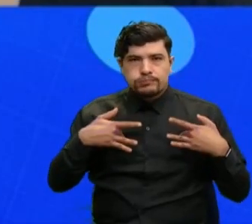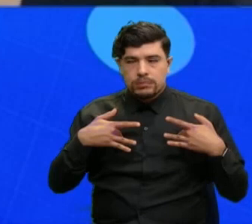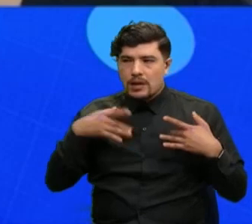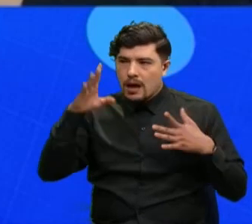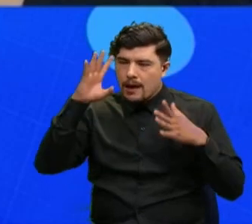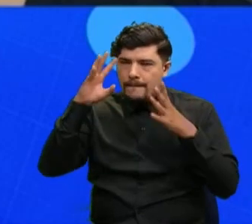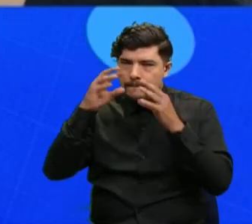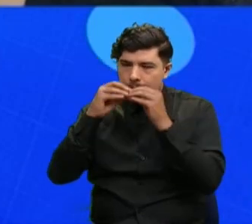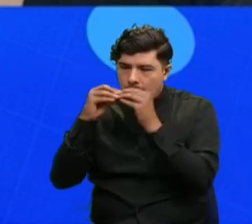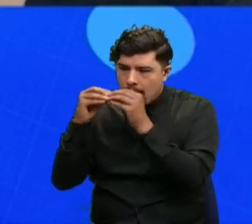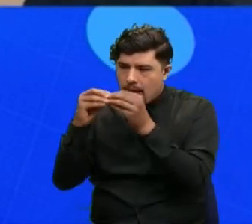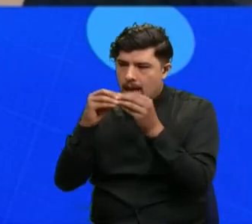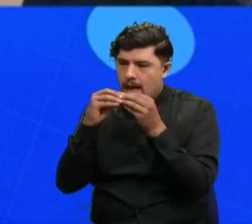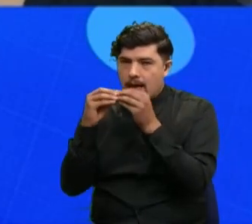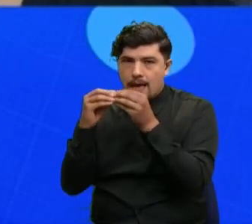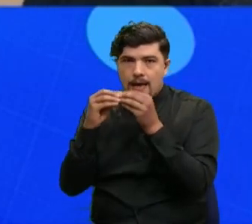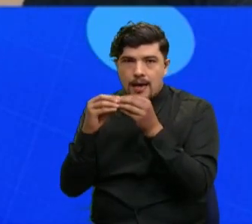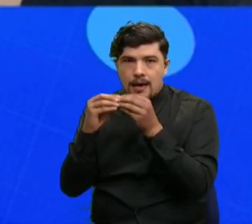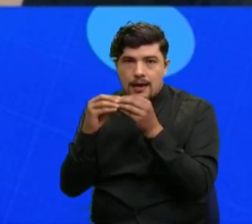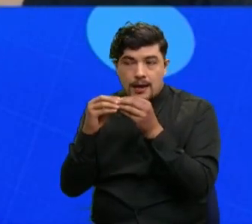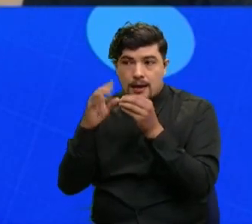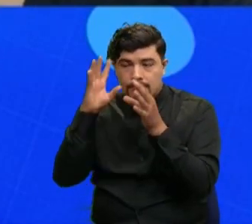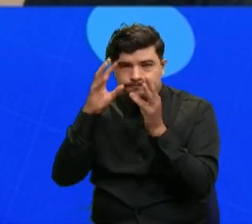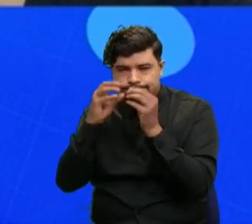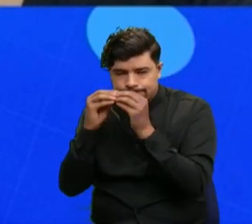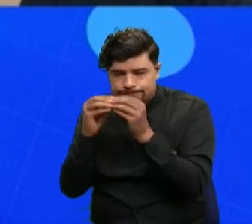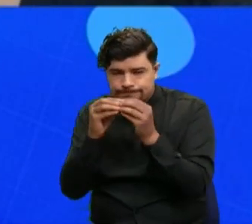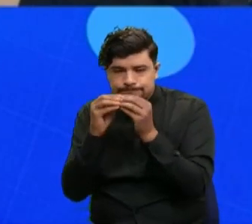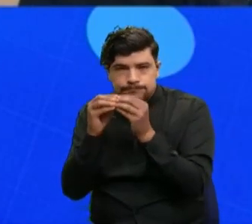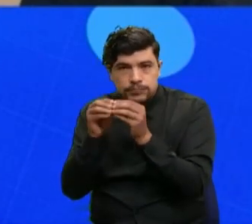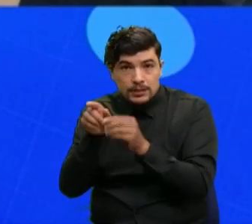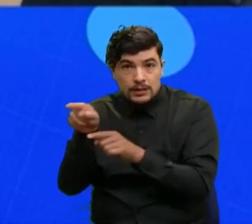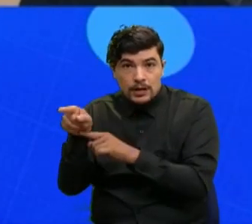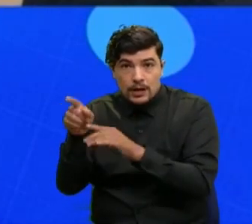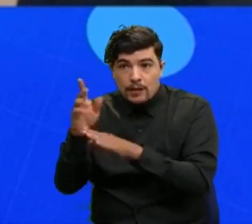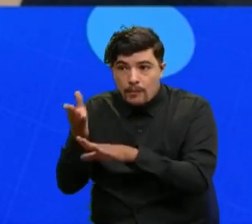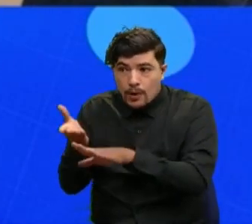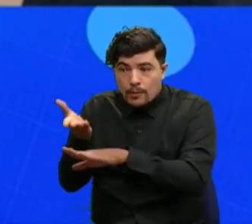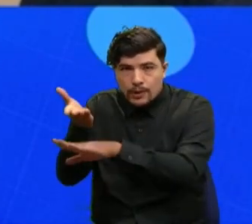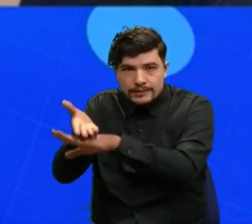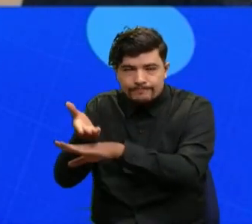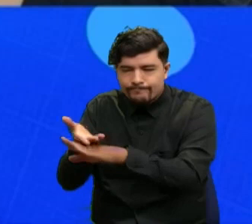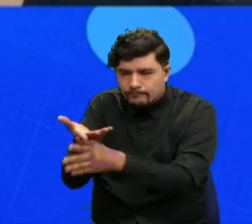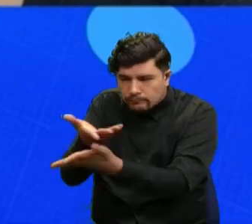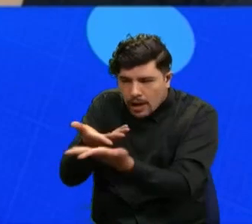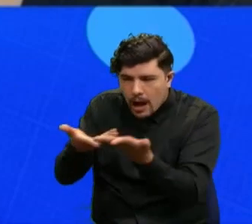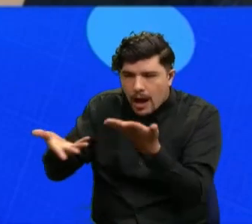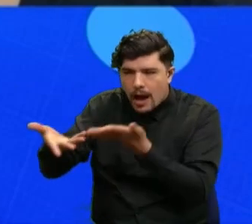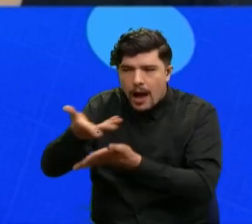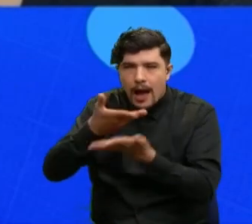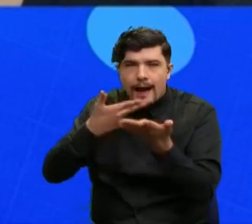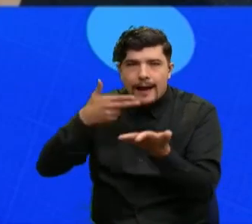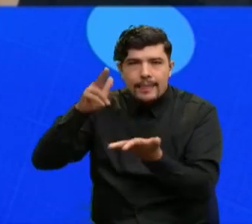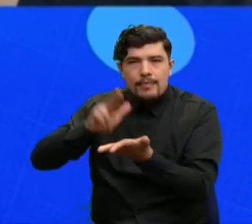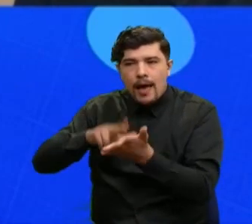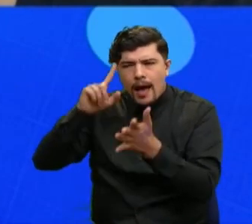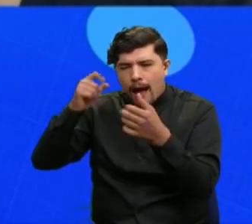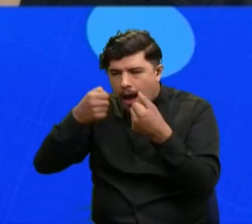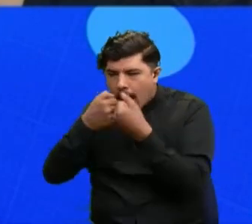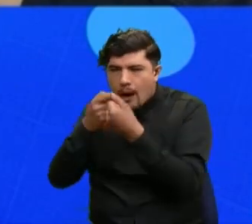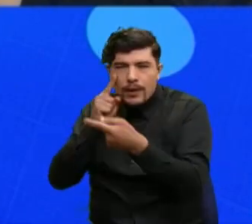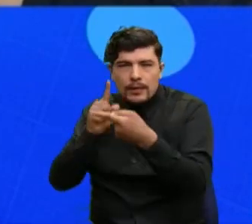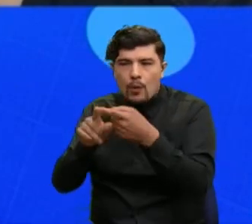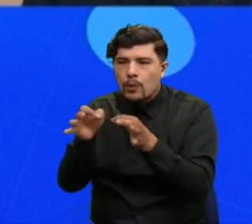pusimos una tarea y fue una propuesta que se hizo dentro del puesto de mando unificado en una alianza por la vida en Santander, donde vamos